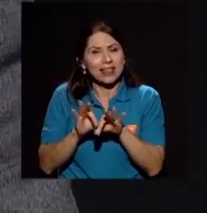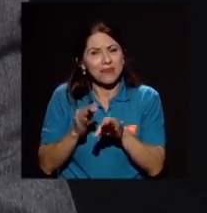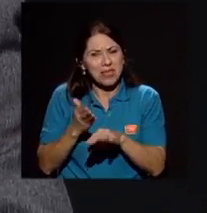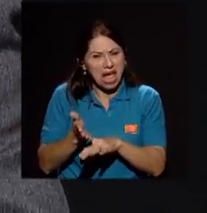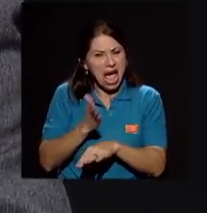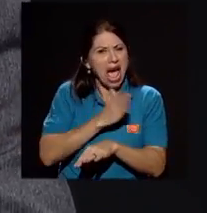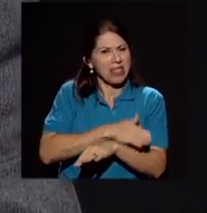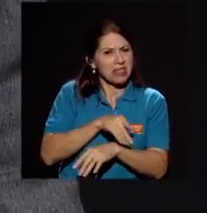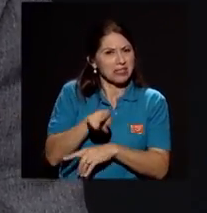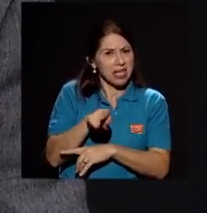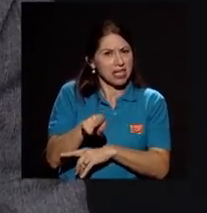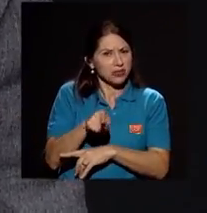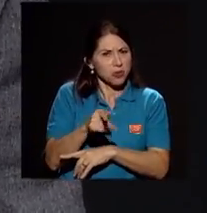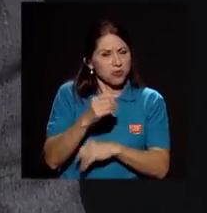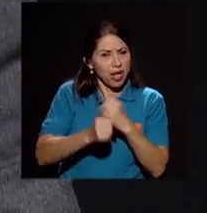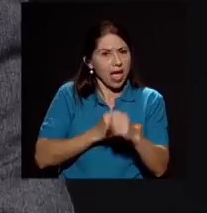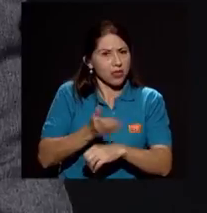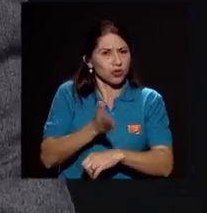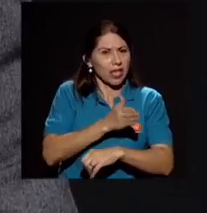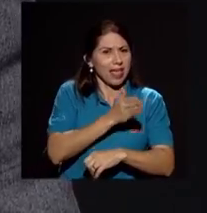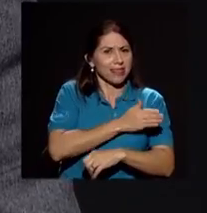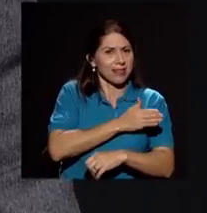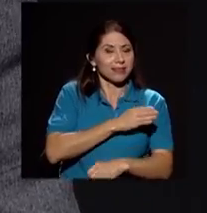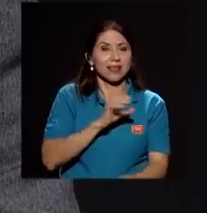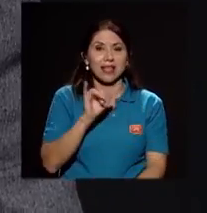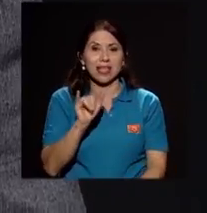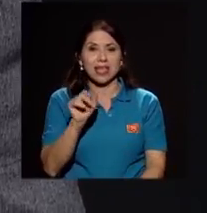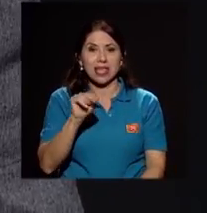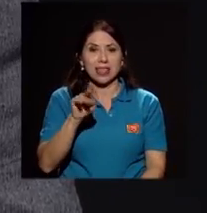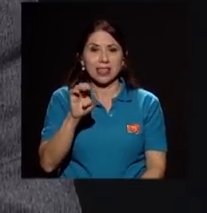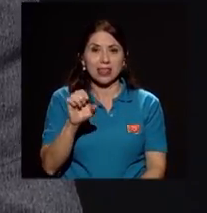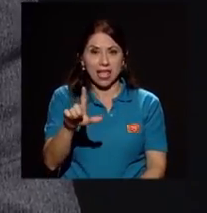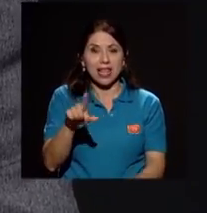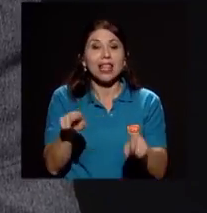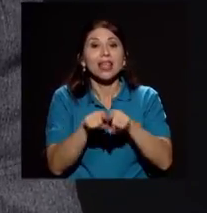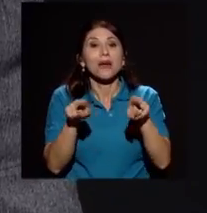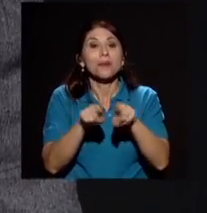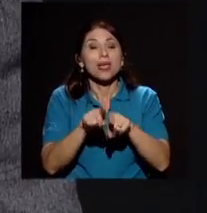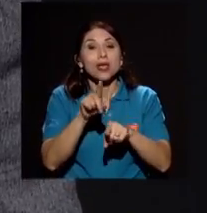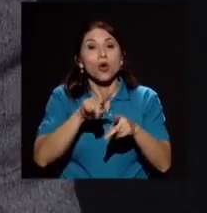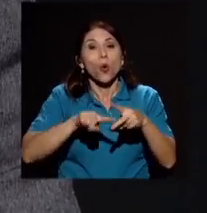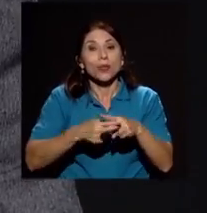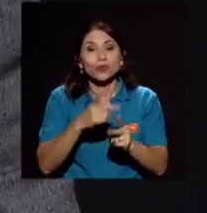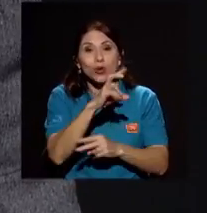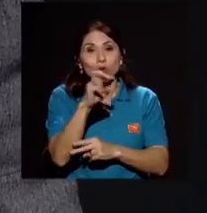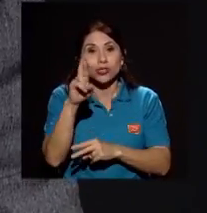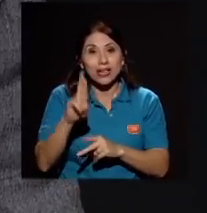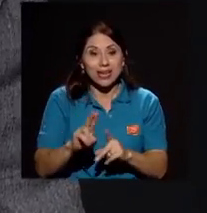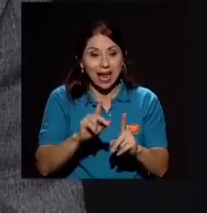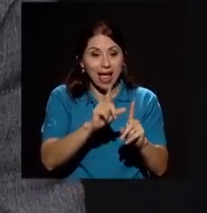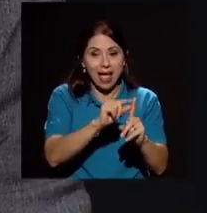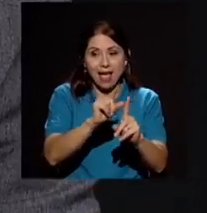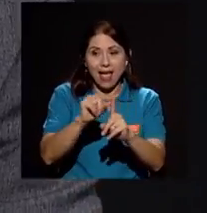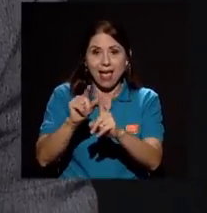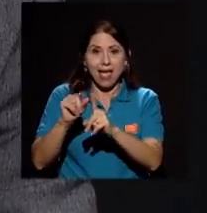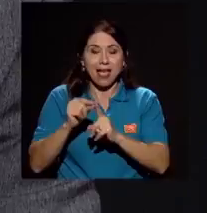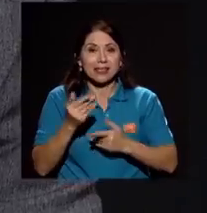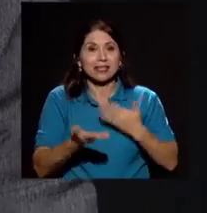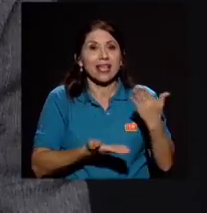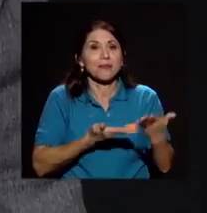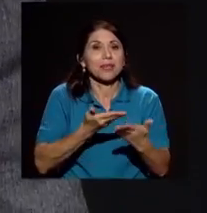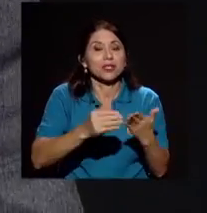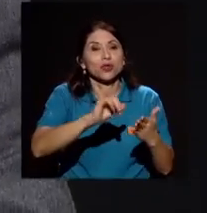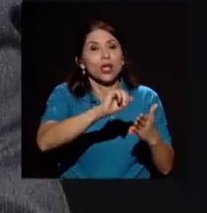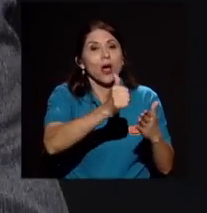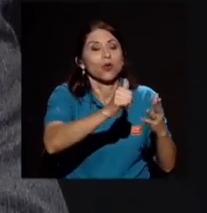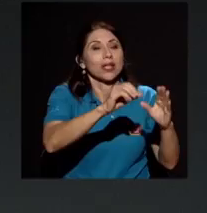años antes inter comenzó en costa rica también a brindar servicios corporativos al resto de